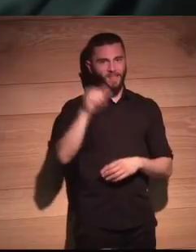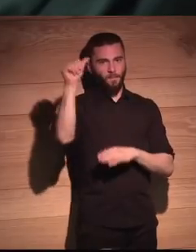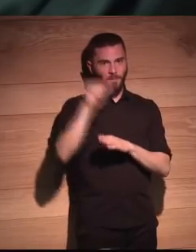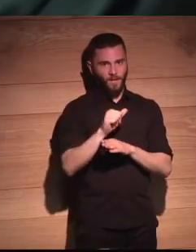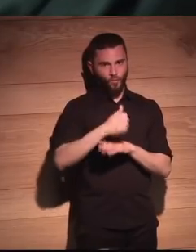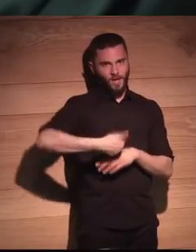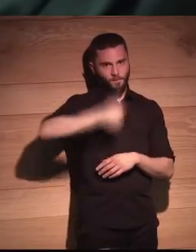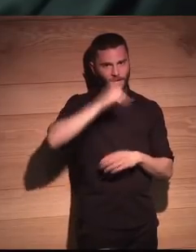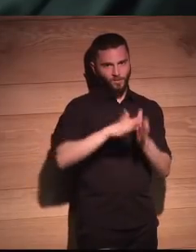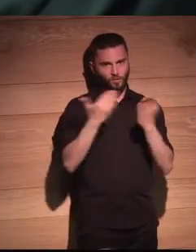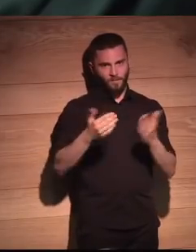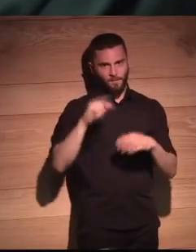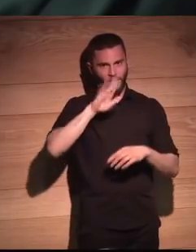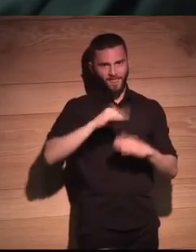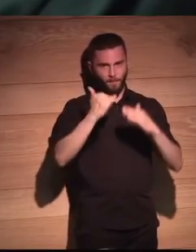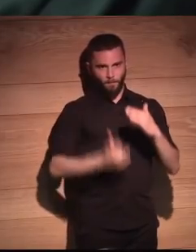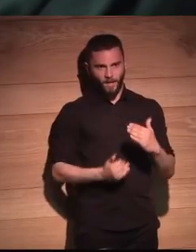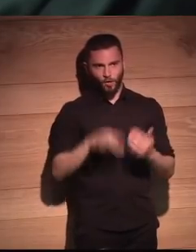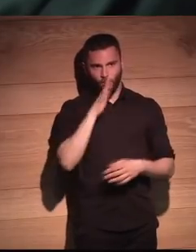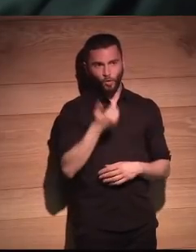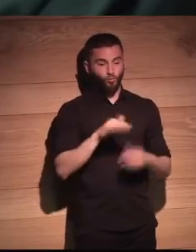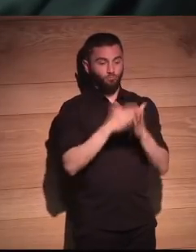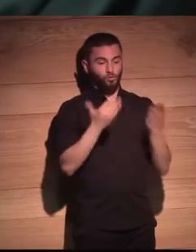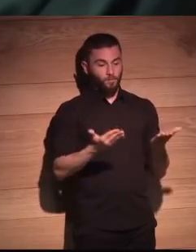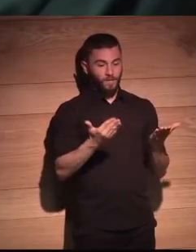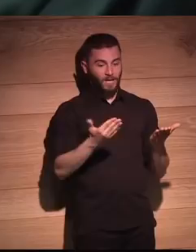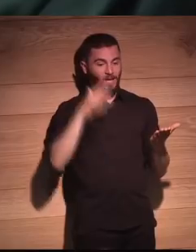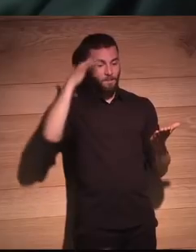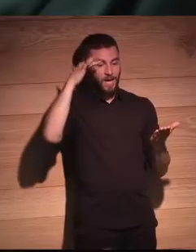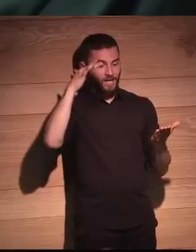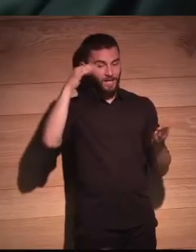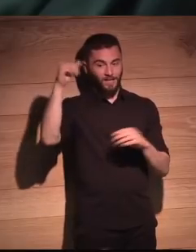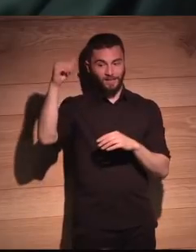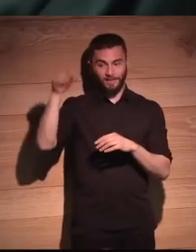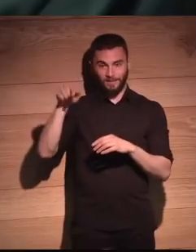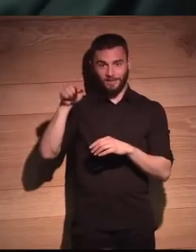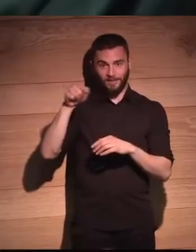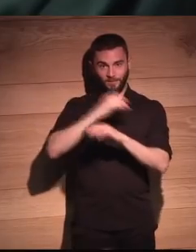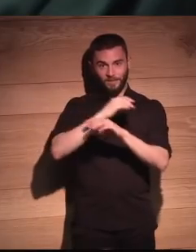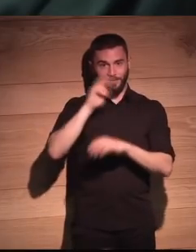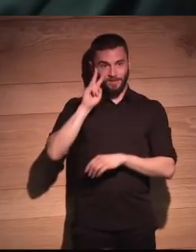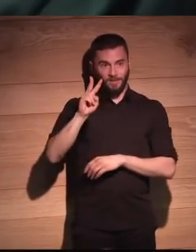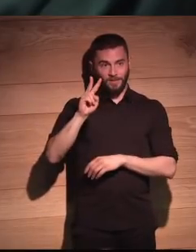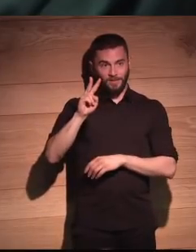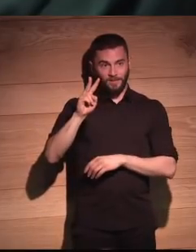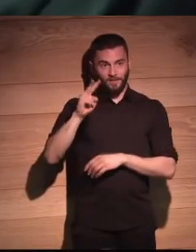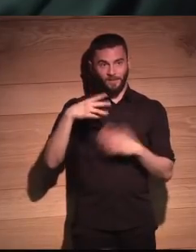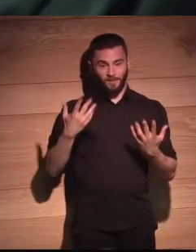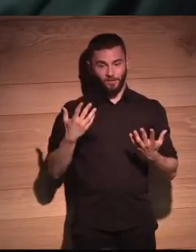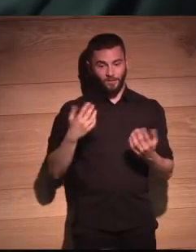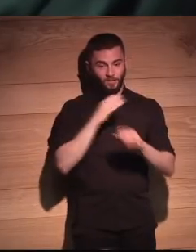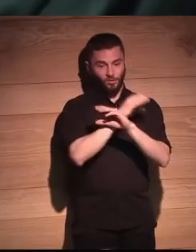película que una novela. Porque al fin y al cabo tú ves en la novela, imaginas. Entonces creo que él va a seguir teniendo vigencia siempre el